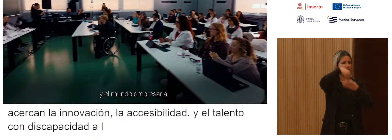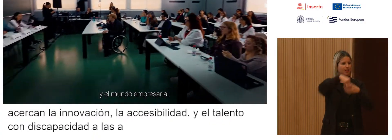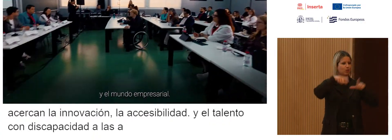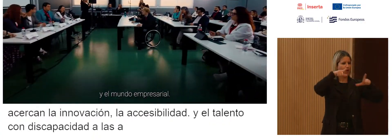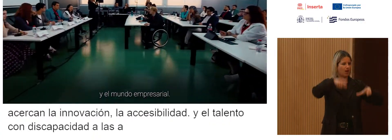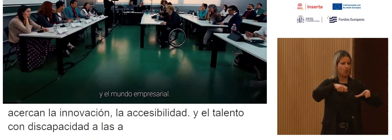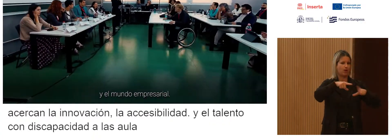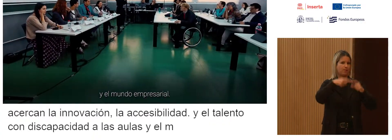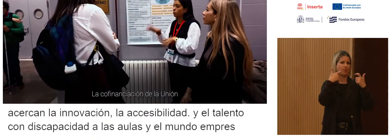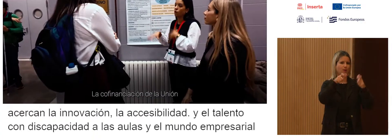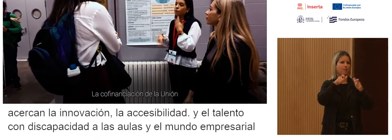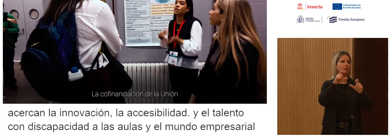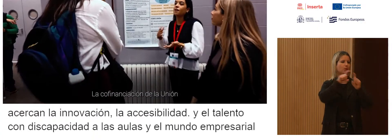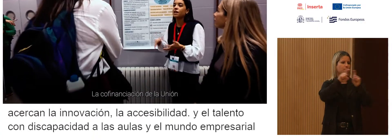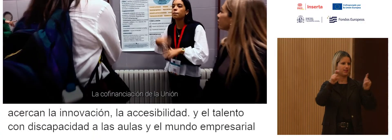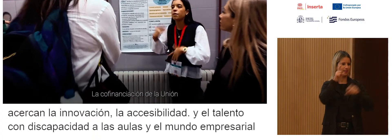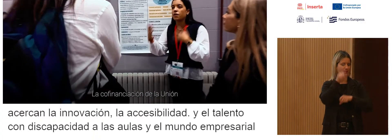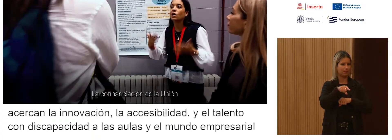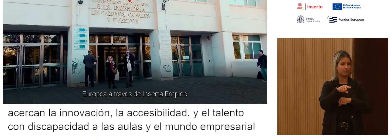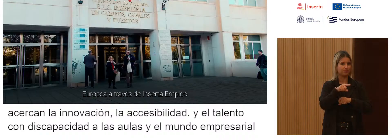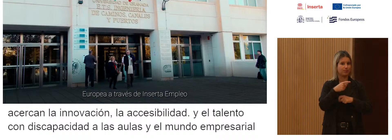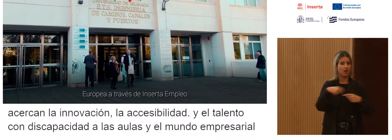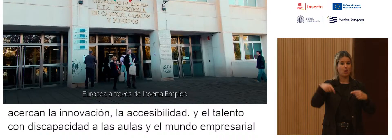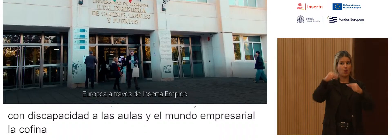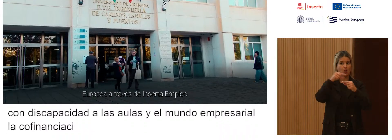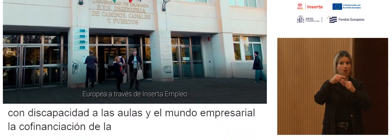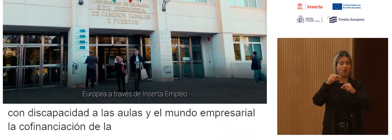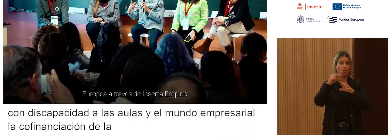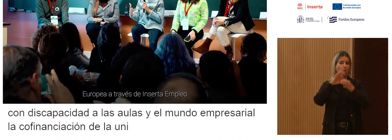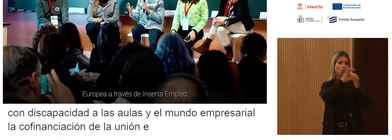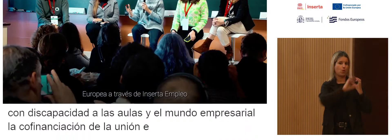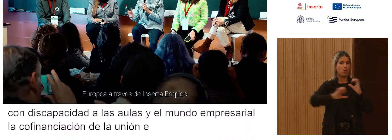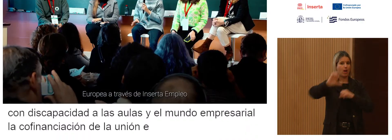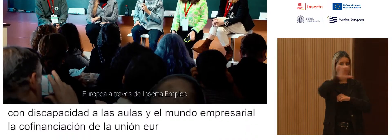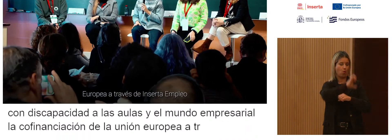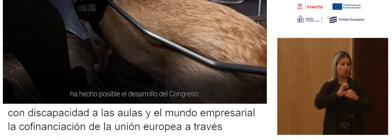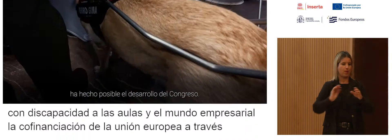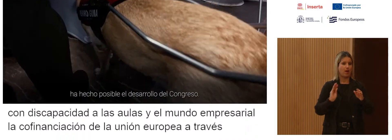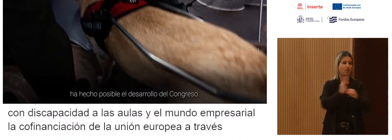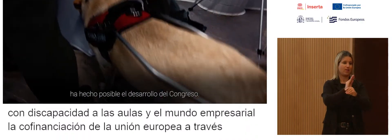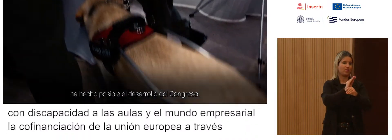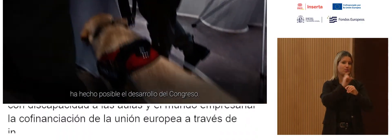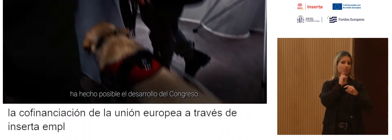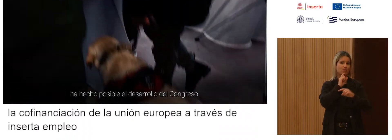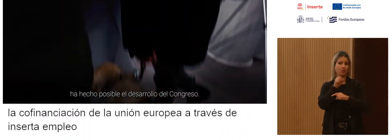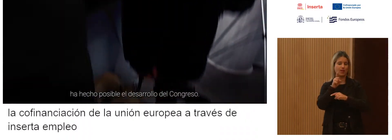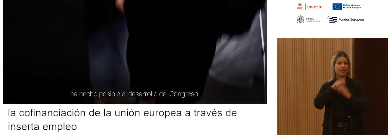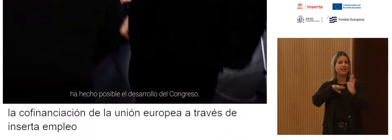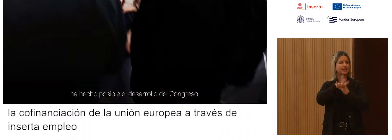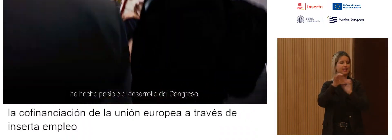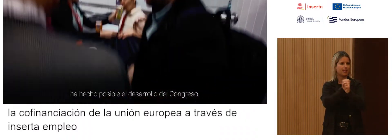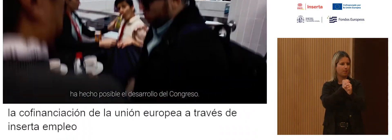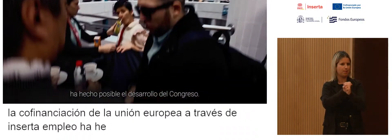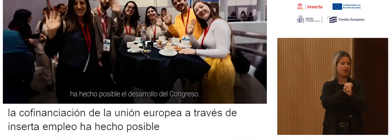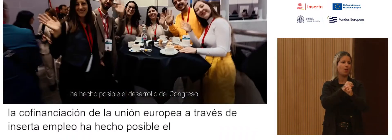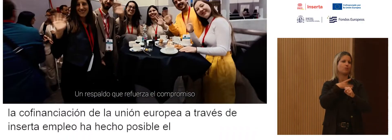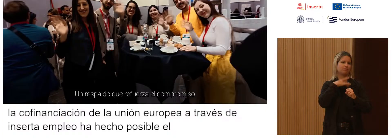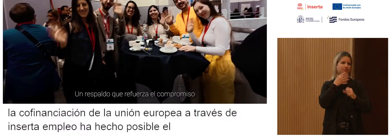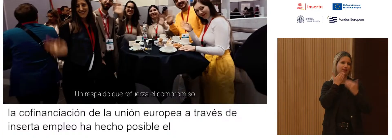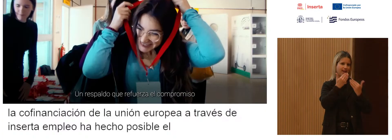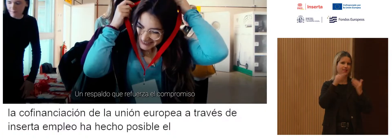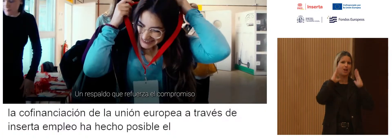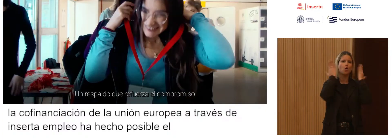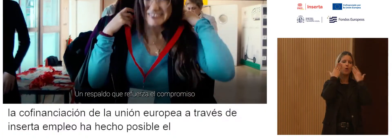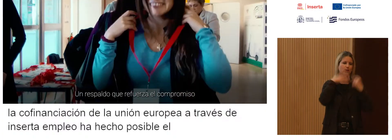mundo empresarial. La cofinanciación de la Unión Europea, a través de Inserta Empleo, ha hecho posible el desarrollo del Congreso,